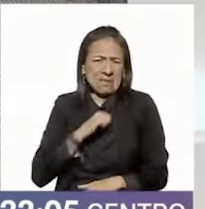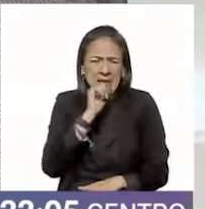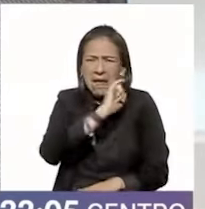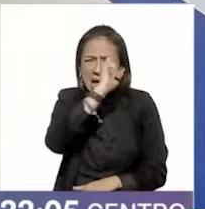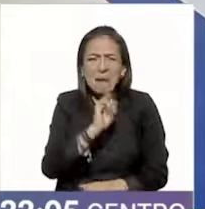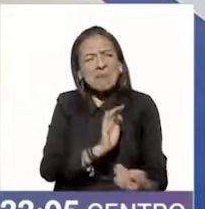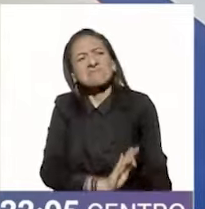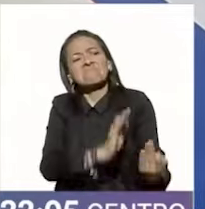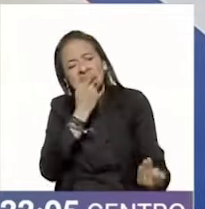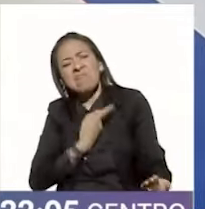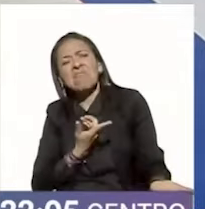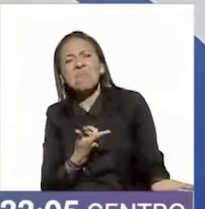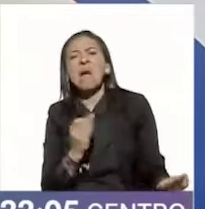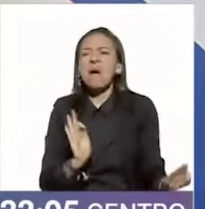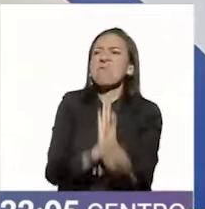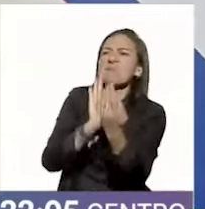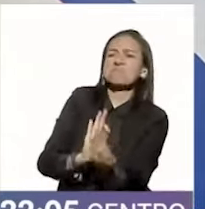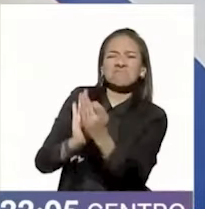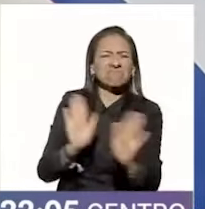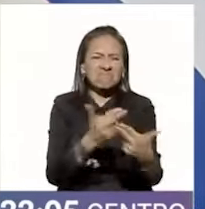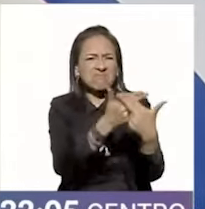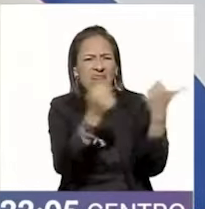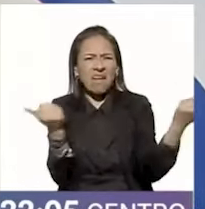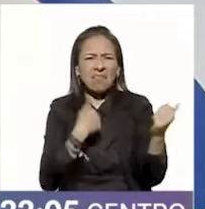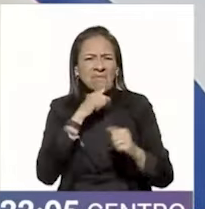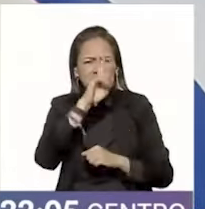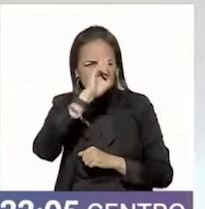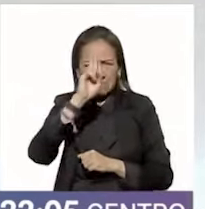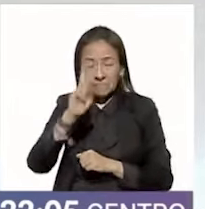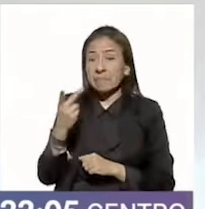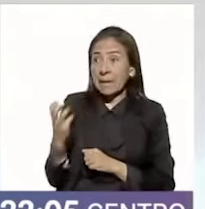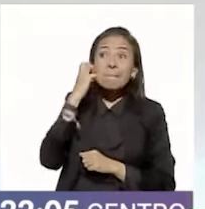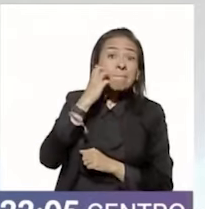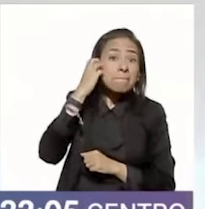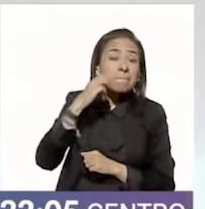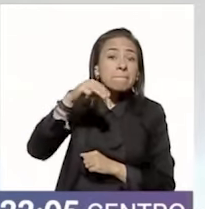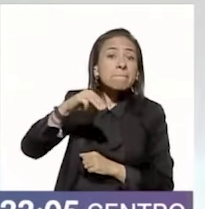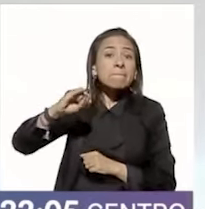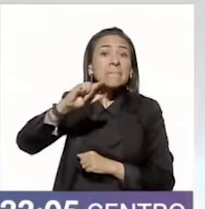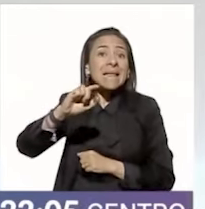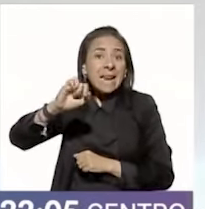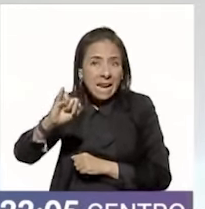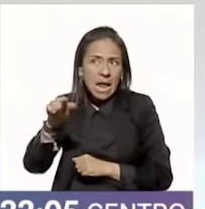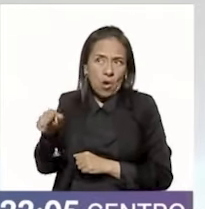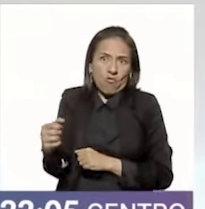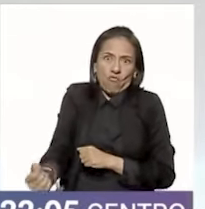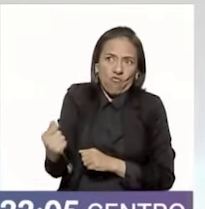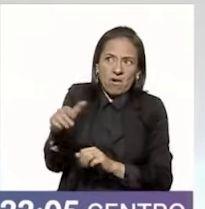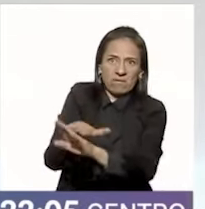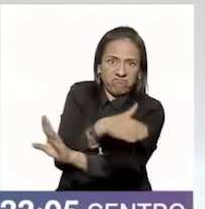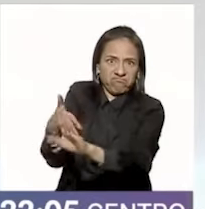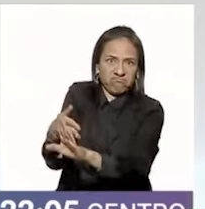No. Al contrario. Ve también lo que ha dicho Milei sobre el Papa. Sí. Milei ha sido muy grosero con el Papa. Pero el Fisgón tiene razón, y hablando de